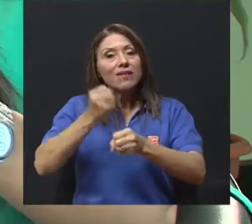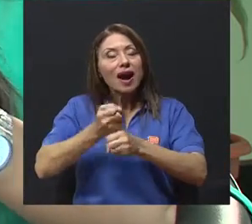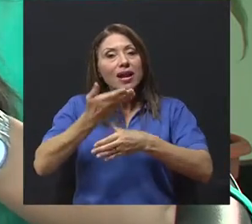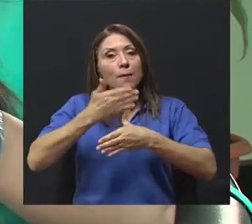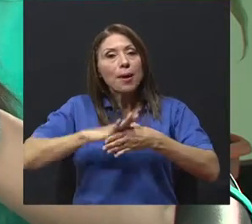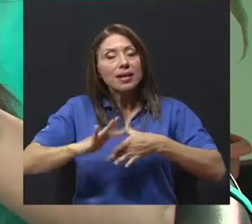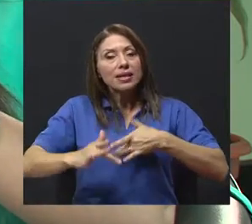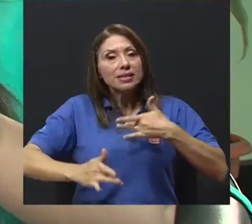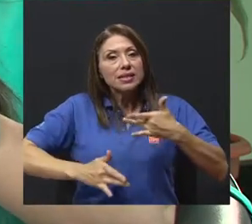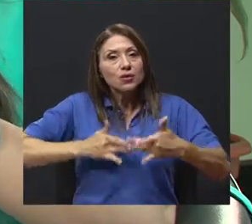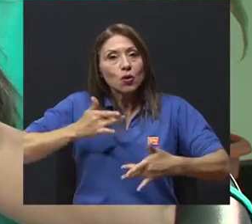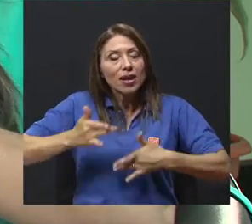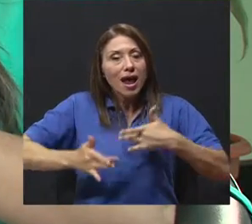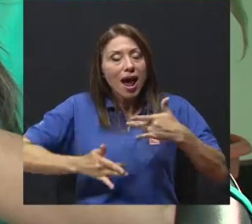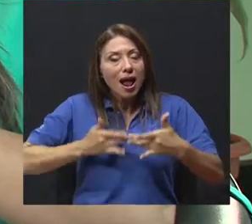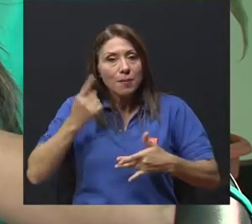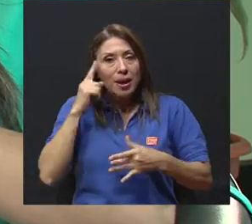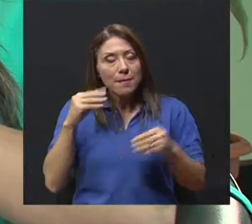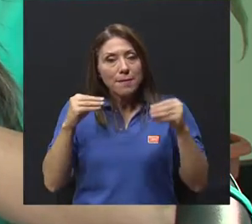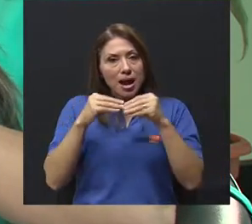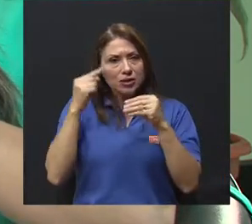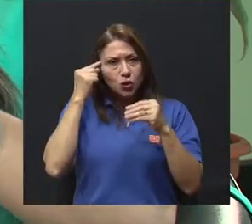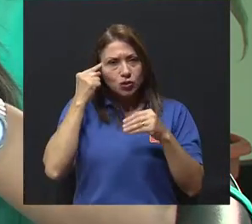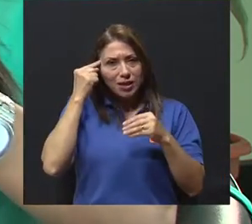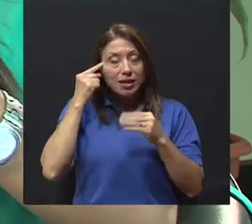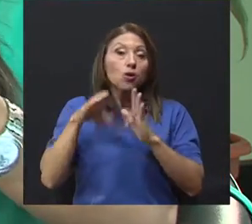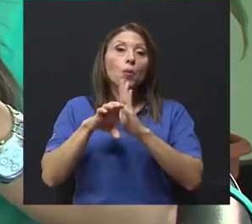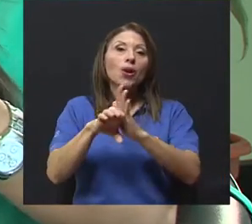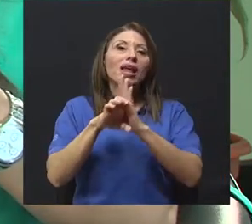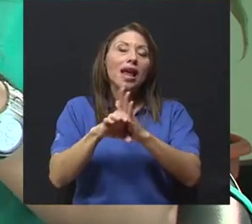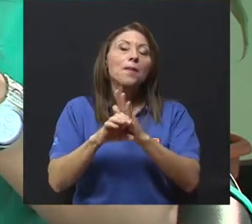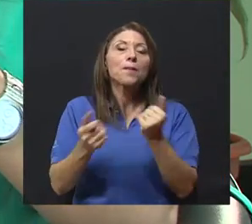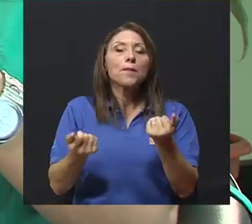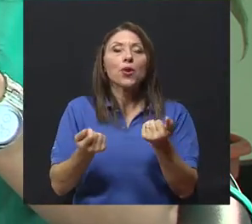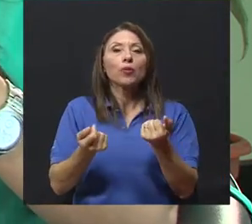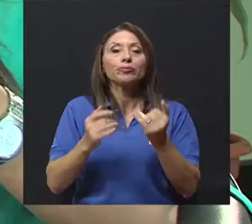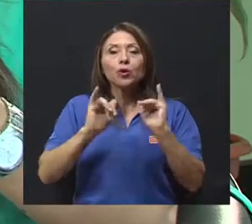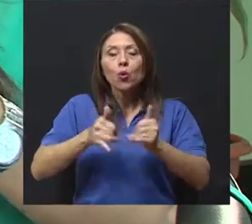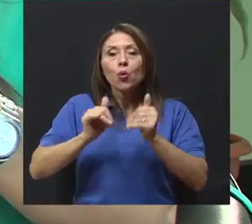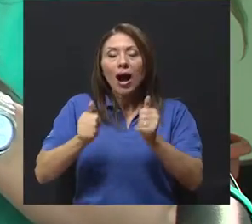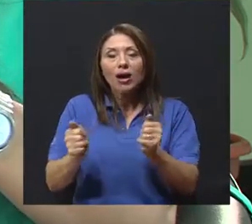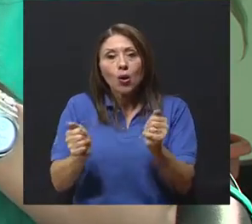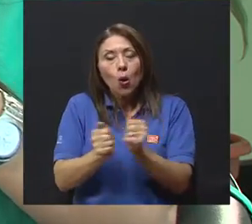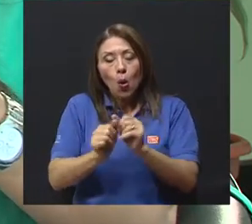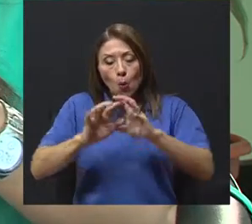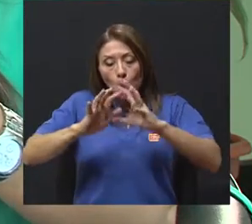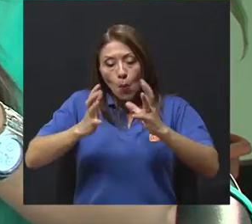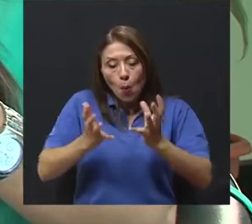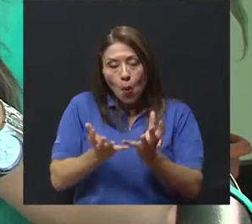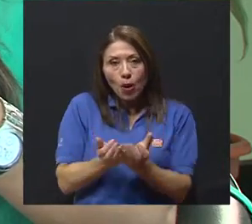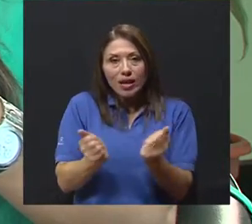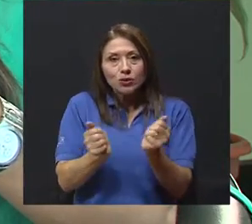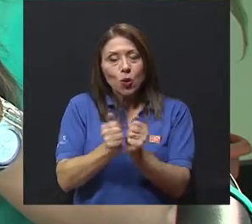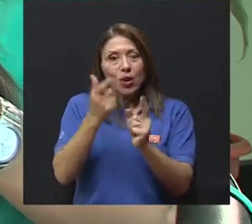para que haya una mayor concentración ejercicio es como jugar con bolas letras